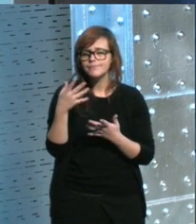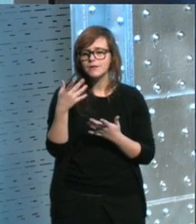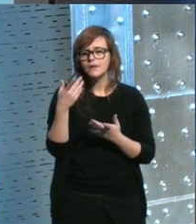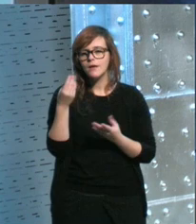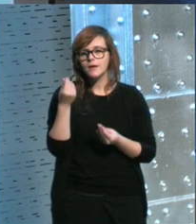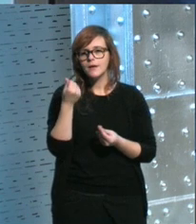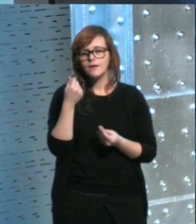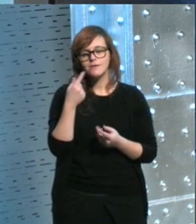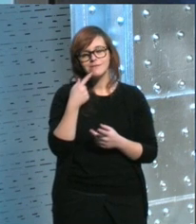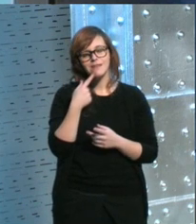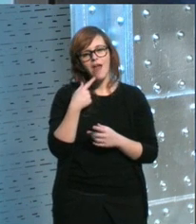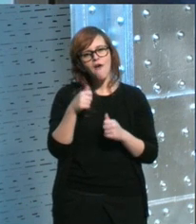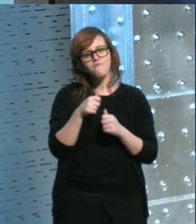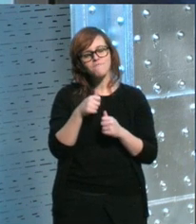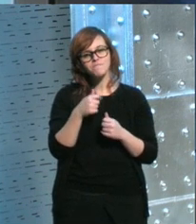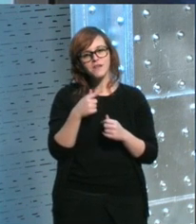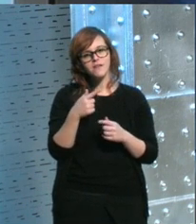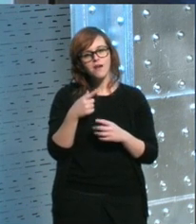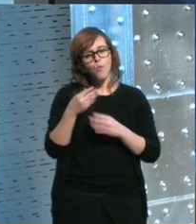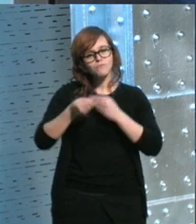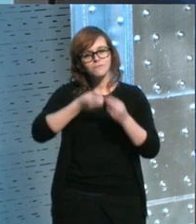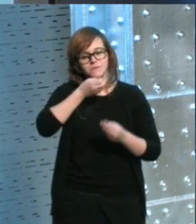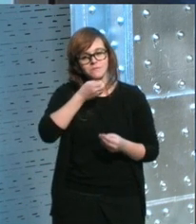no me satisface la forma en la cual usamos